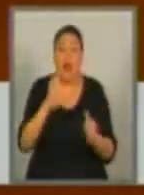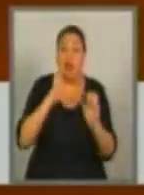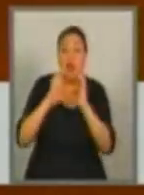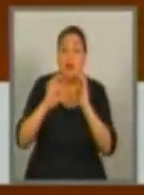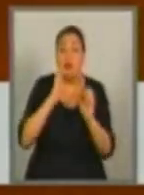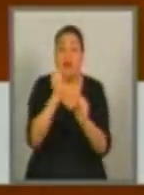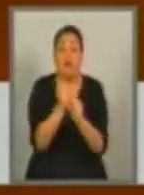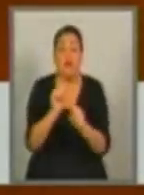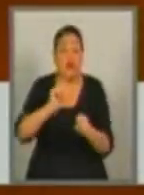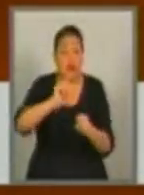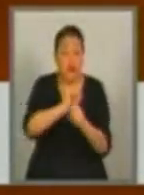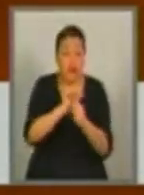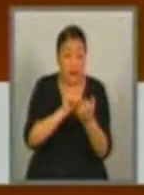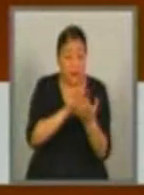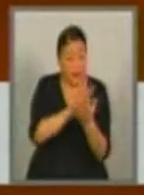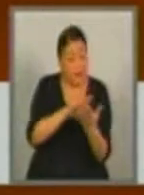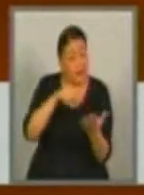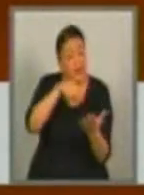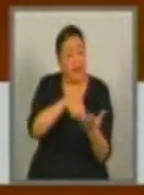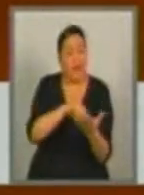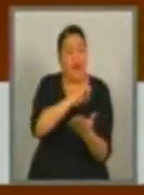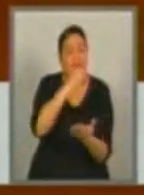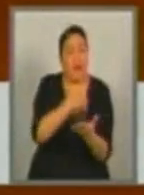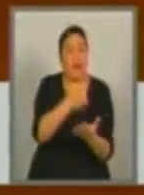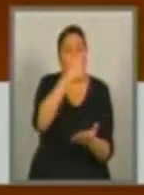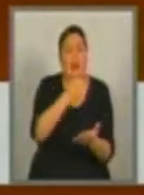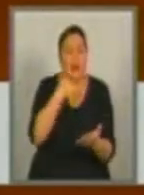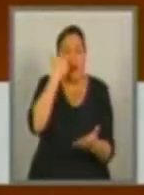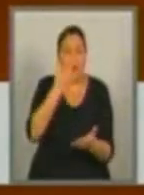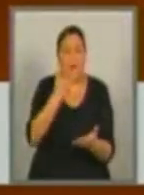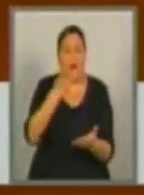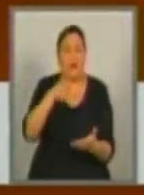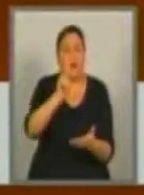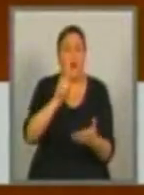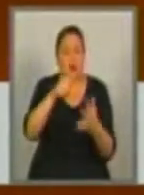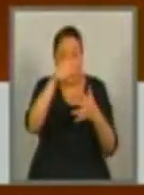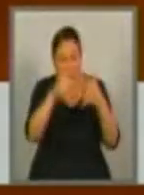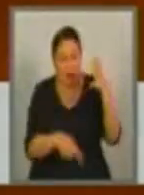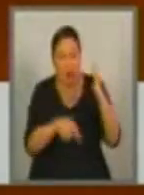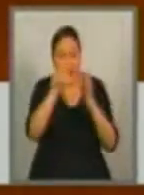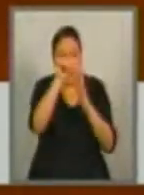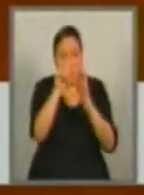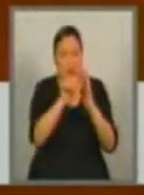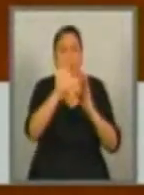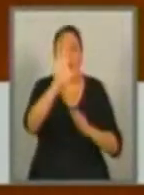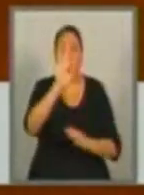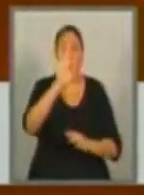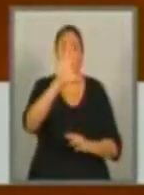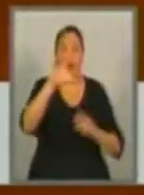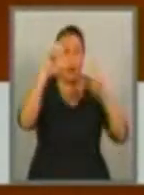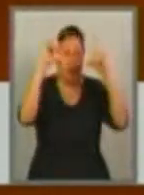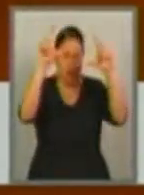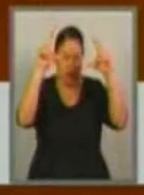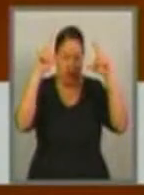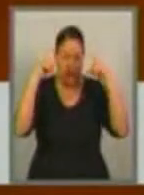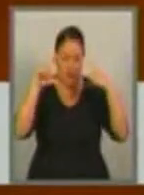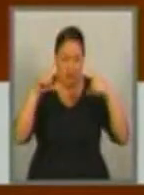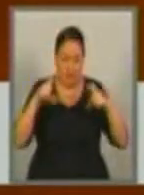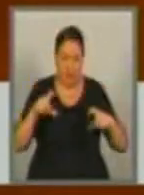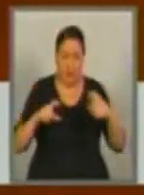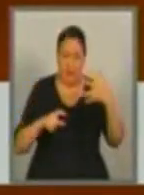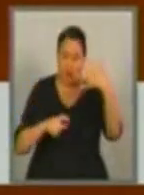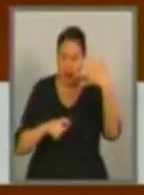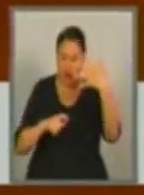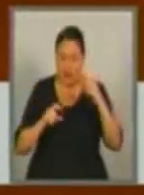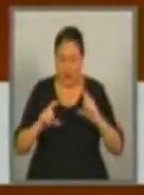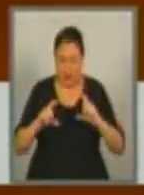se propone expedir se compone de 45 artículos organizados en 5 títulos y 8